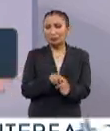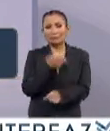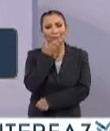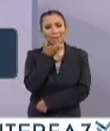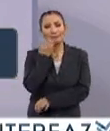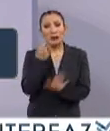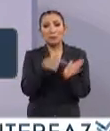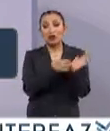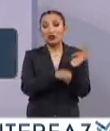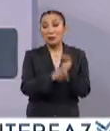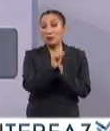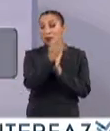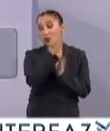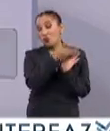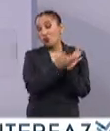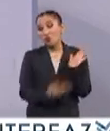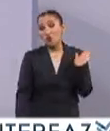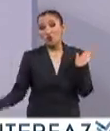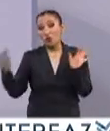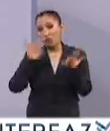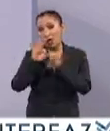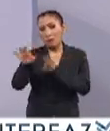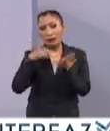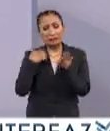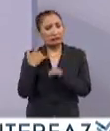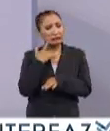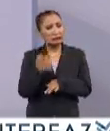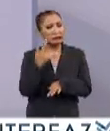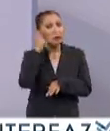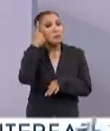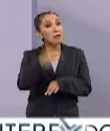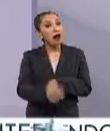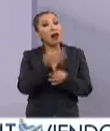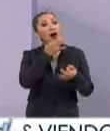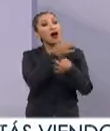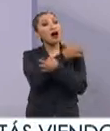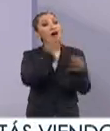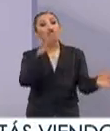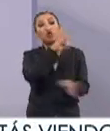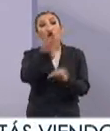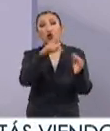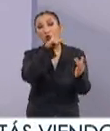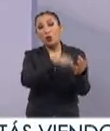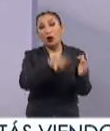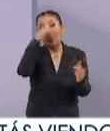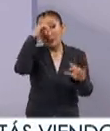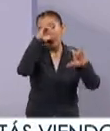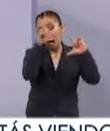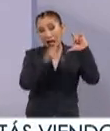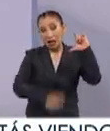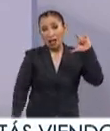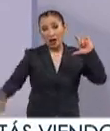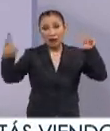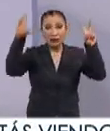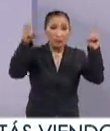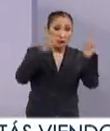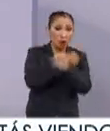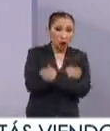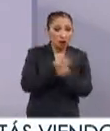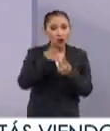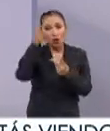que desde 1924 trabajan intensamente para llevar a todos los rincones del país contenidos